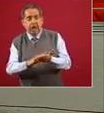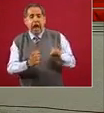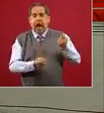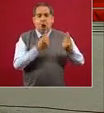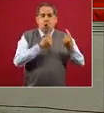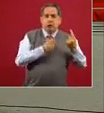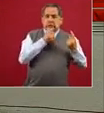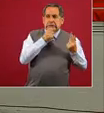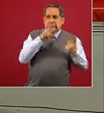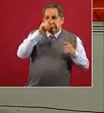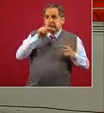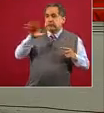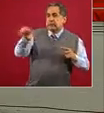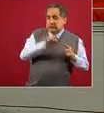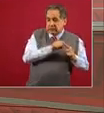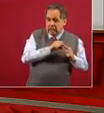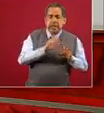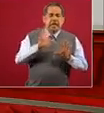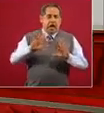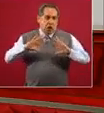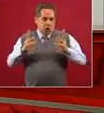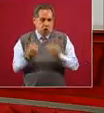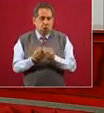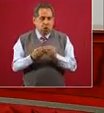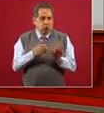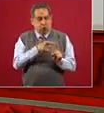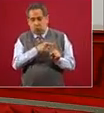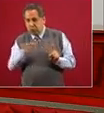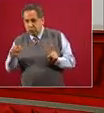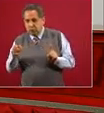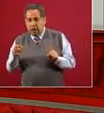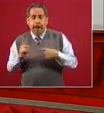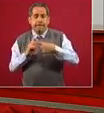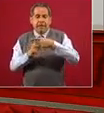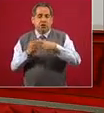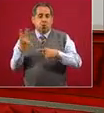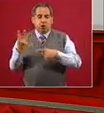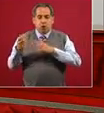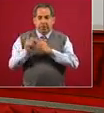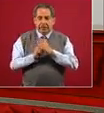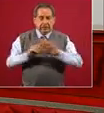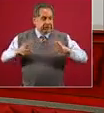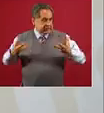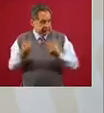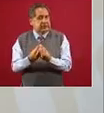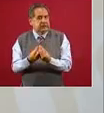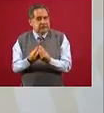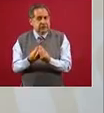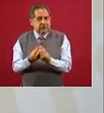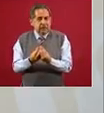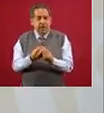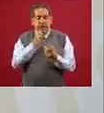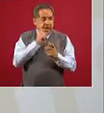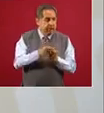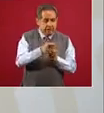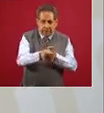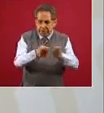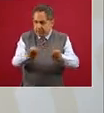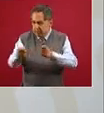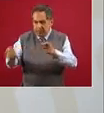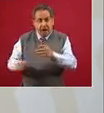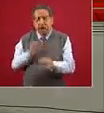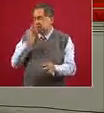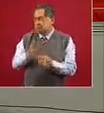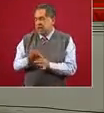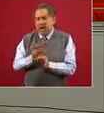a cobrar. Entonces vamos avanzando en ese sentido, no solamente en cubrir a los derechohabientes, sino también en el avance